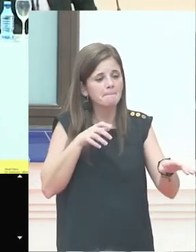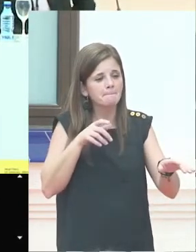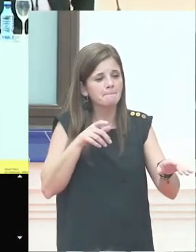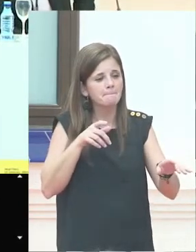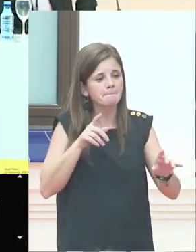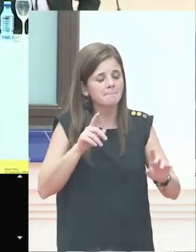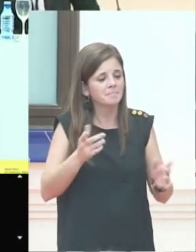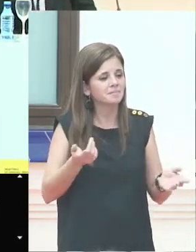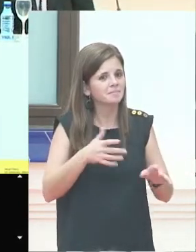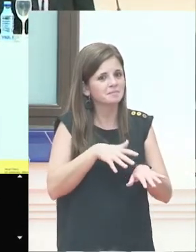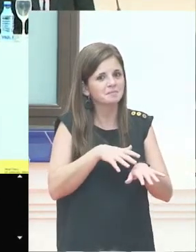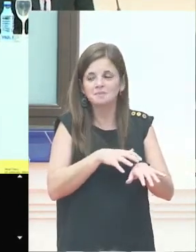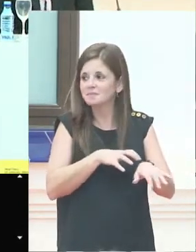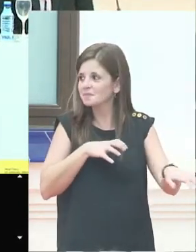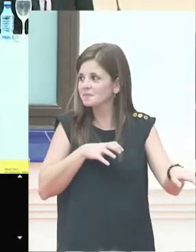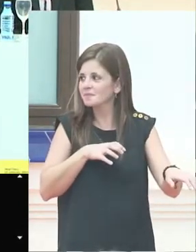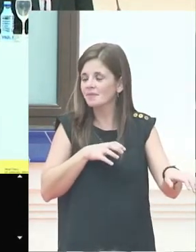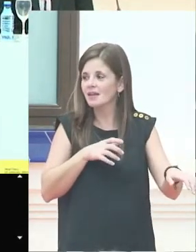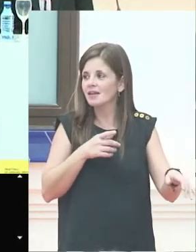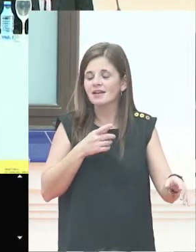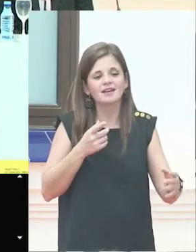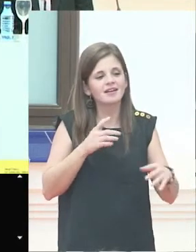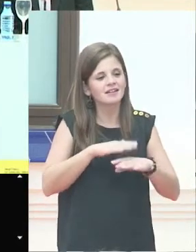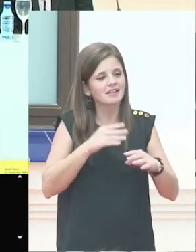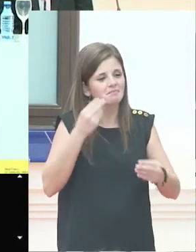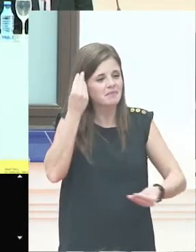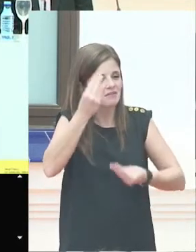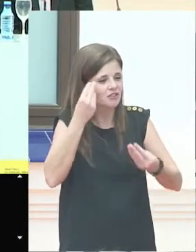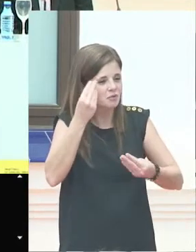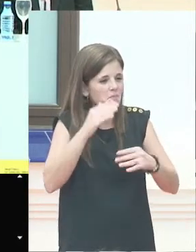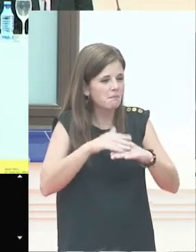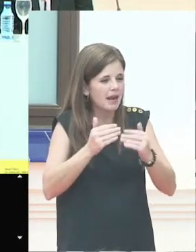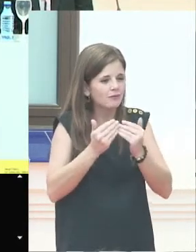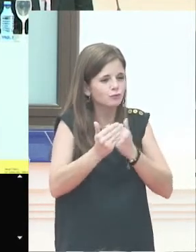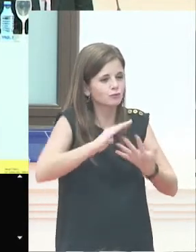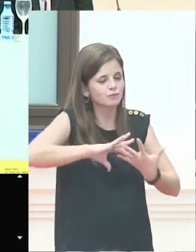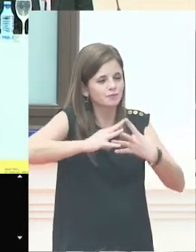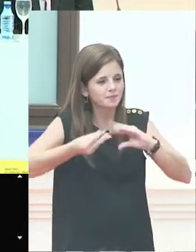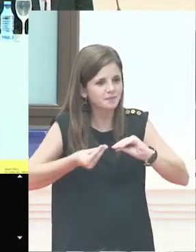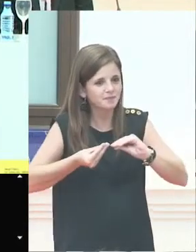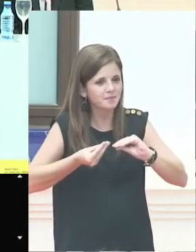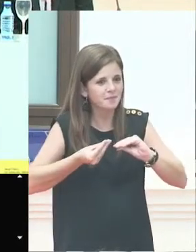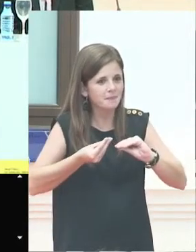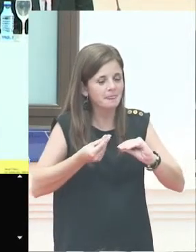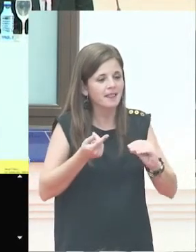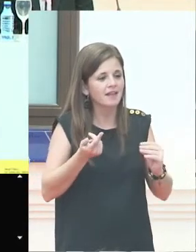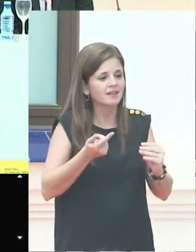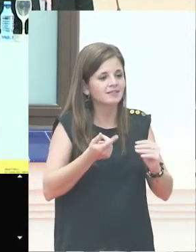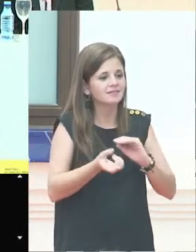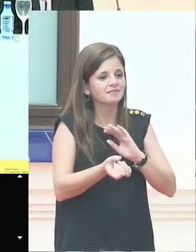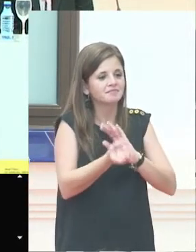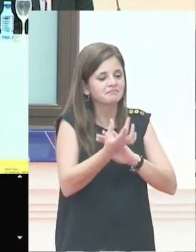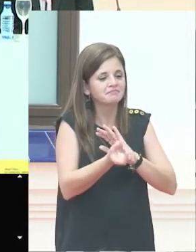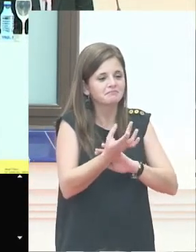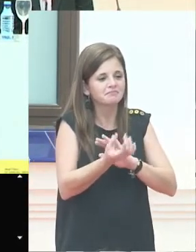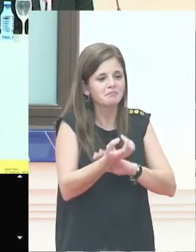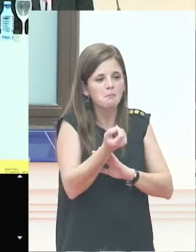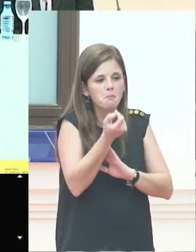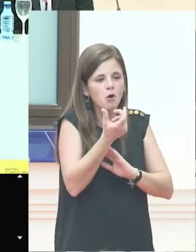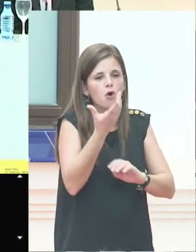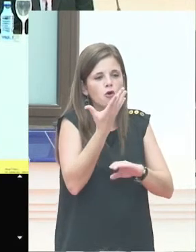tengas, como en los servicios de red, un gran ancho de banda de bajada y uno pequeñito de subida, que suele ser del 10%